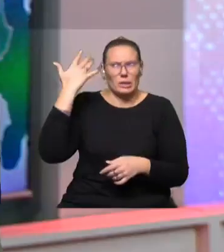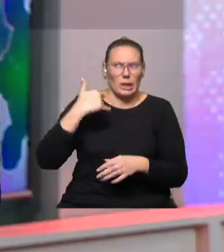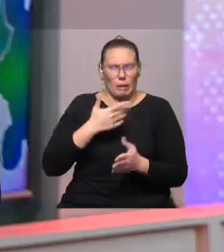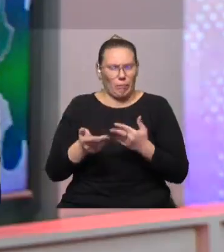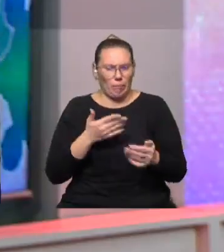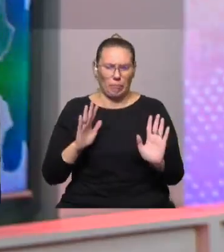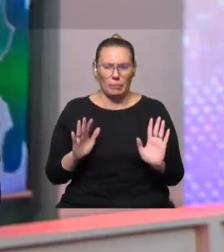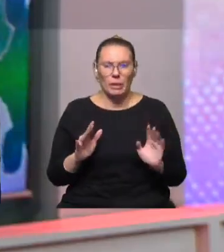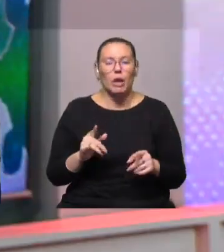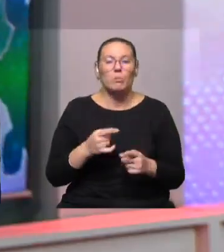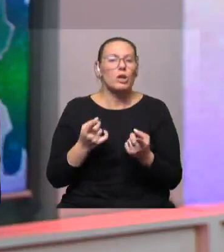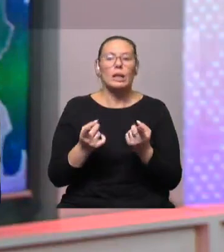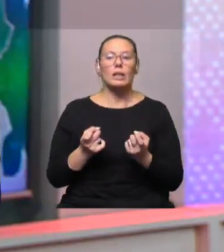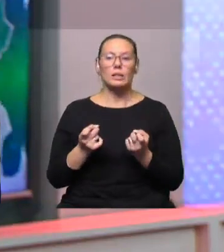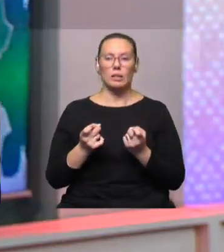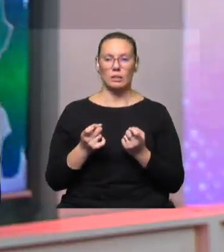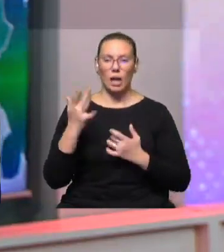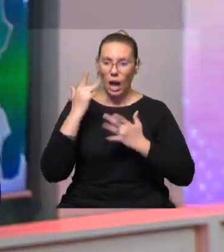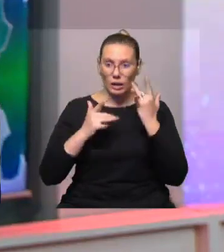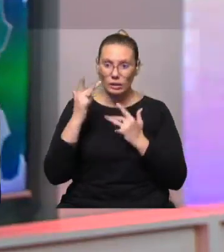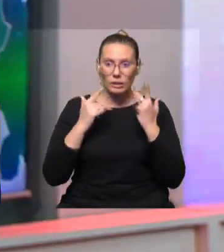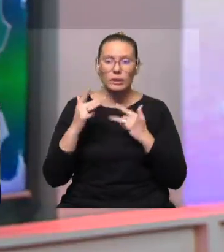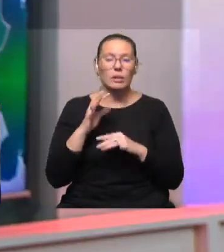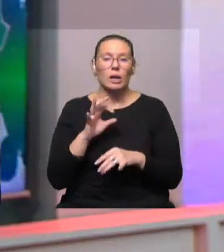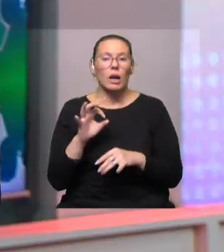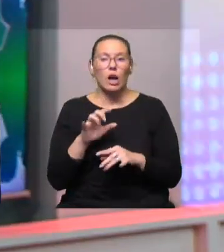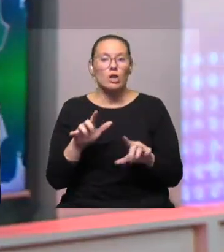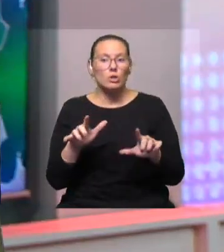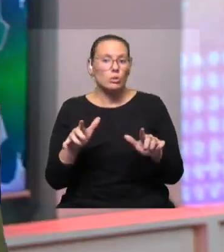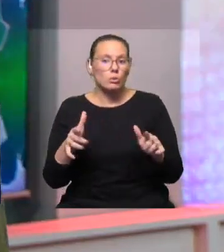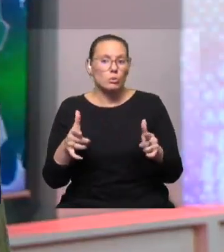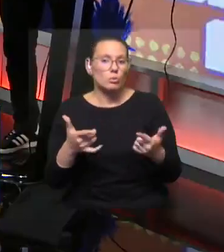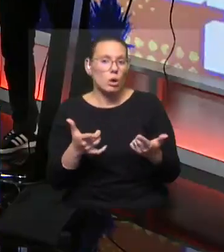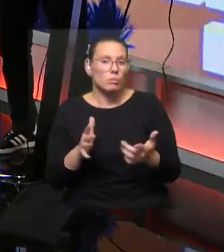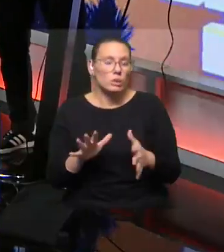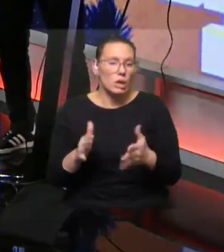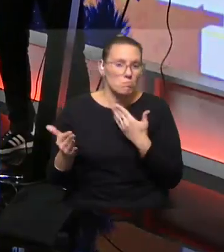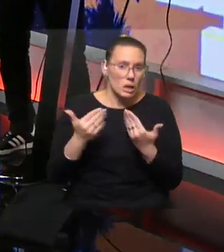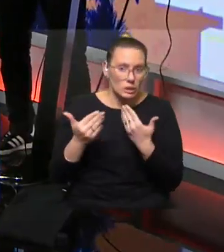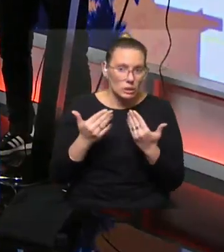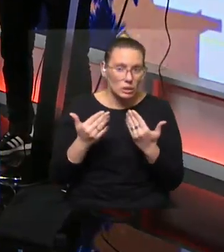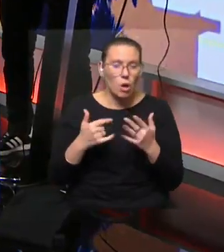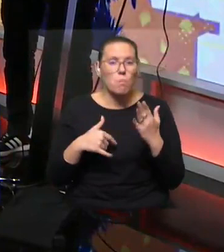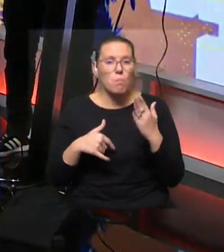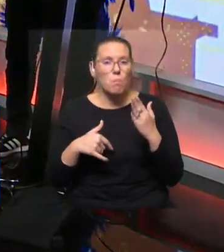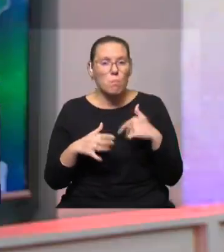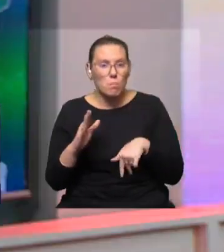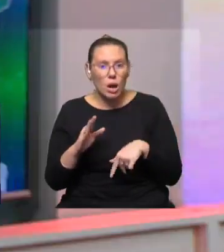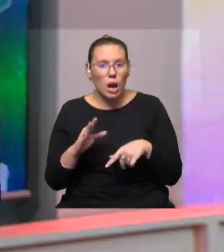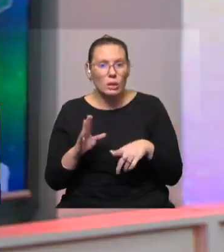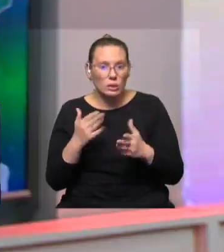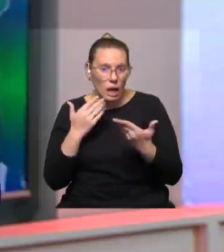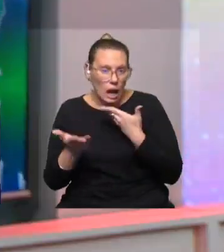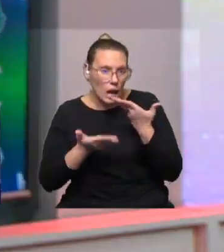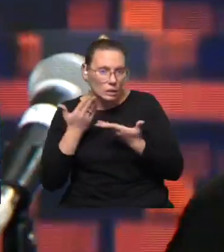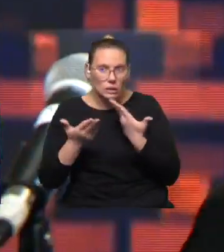como por una necesidad capaz artística de que no había como algo así no las cosas capaz que eran como más más definidas